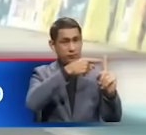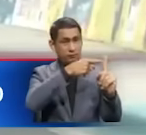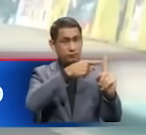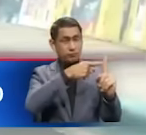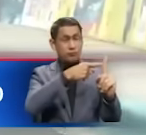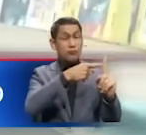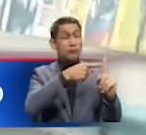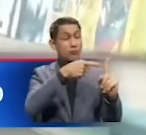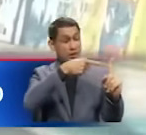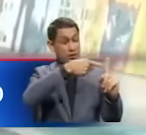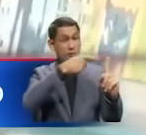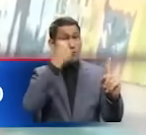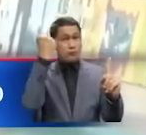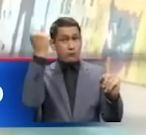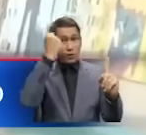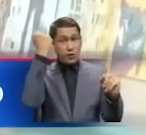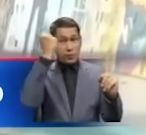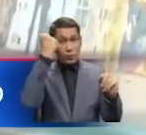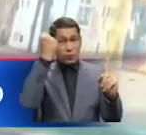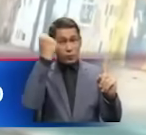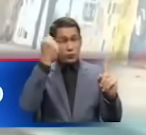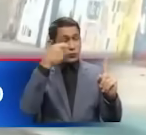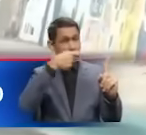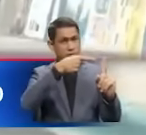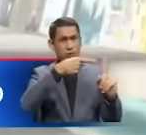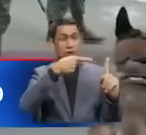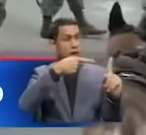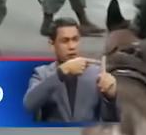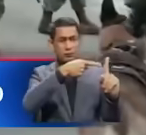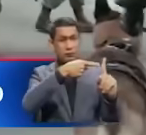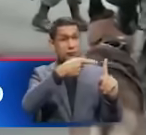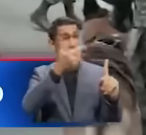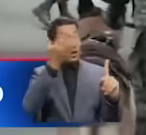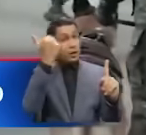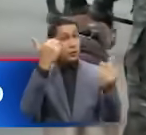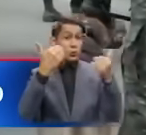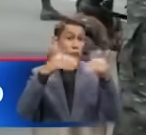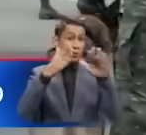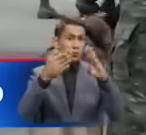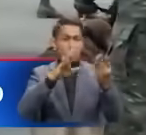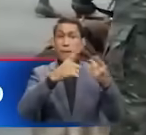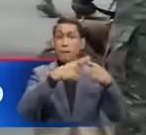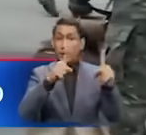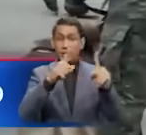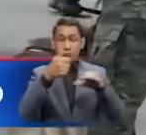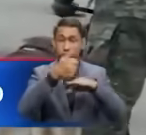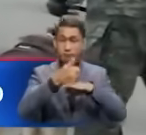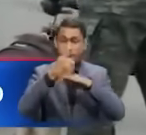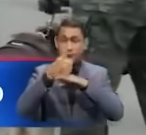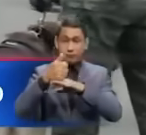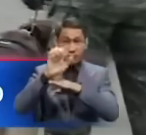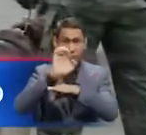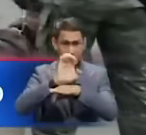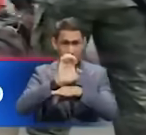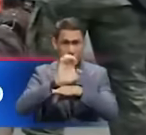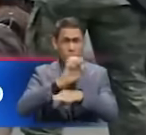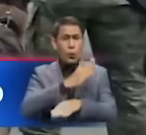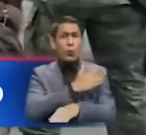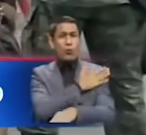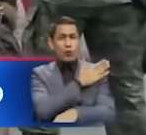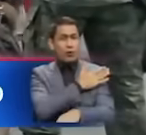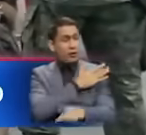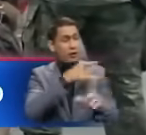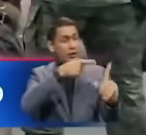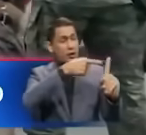conocido con el alias de Pipo o Tuerto, no estaría muerto. Hasta hace poco las autoridades ecuatorianas aseguraban que murió durante